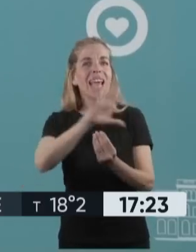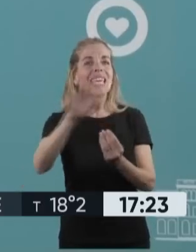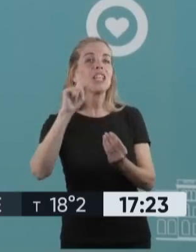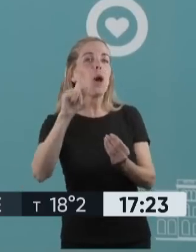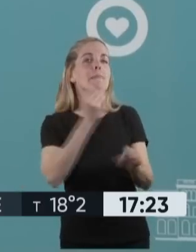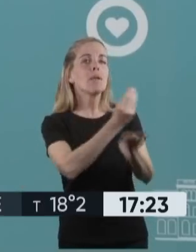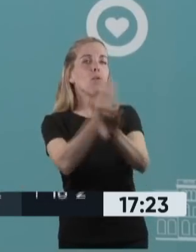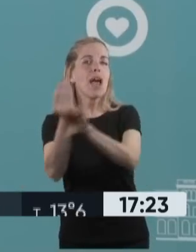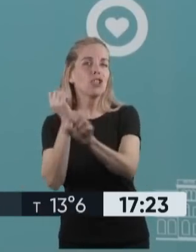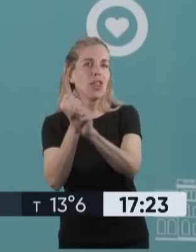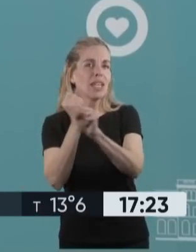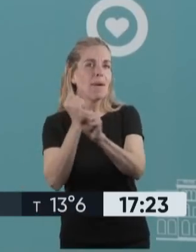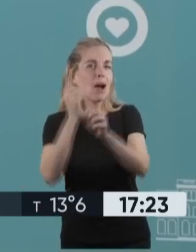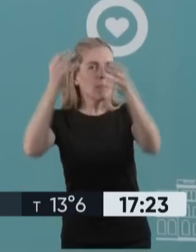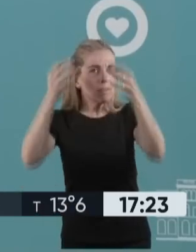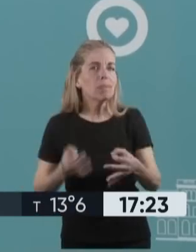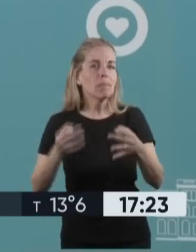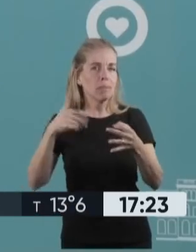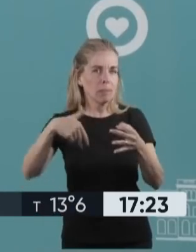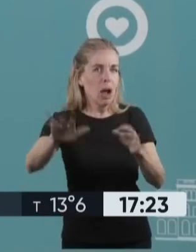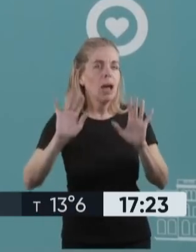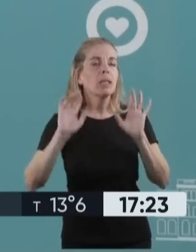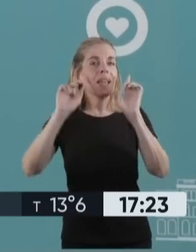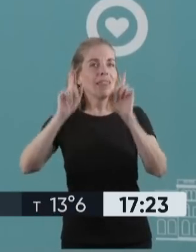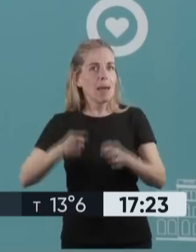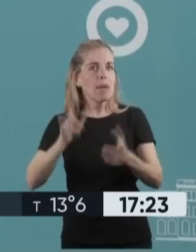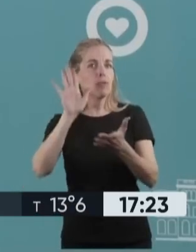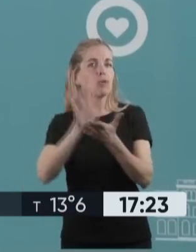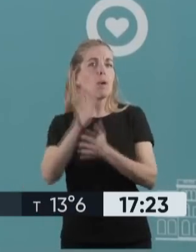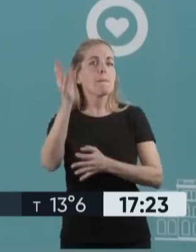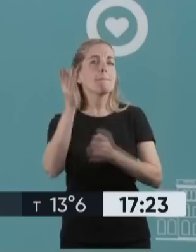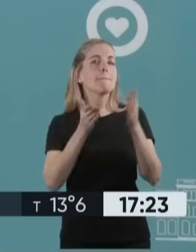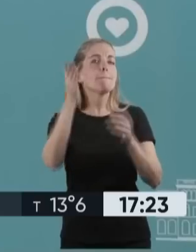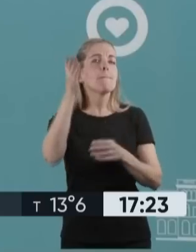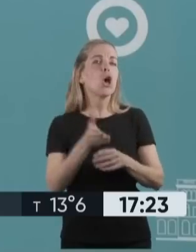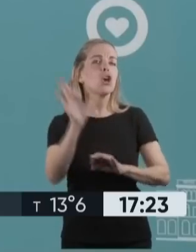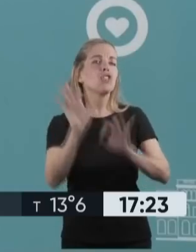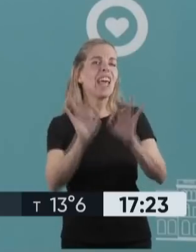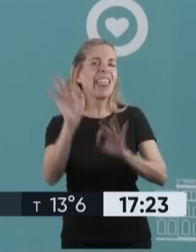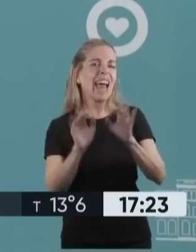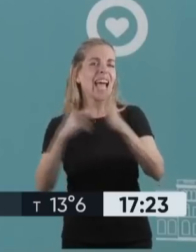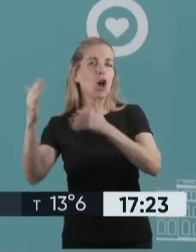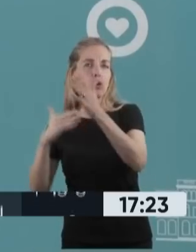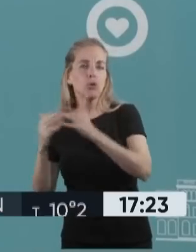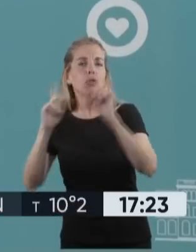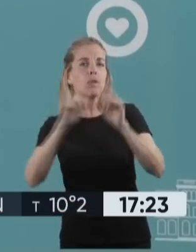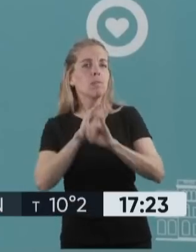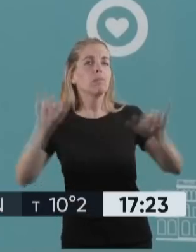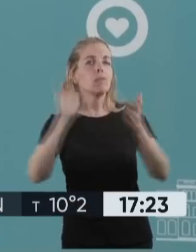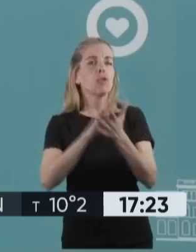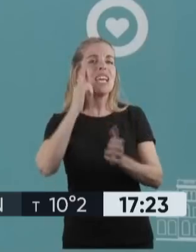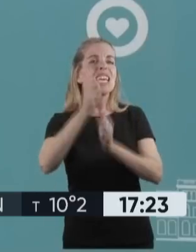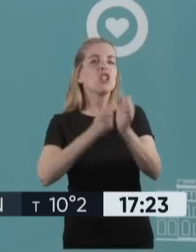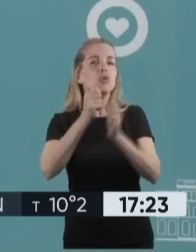500.000 empleos próximamente. También, además de los índices de la construcción, se anunciaron los índices de la industria. La industria